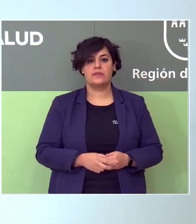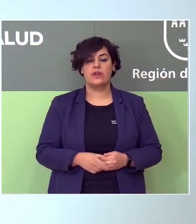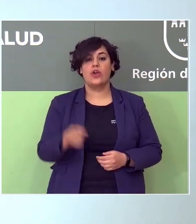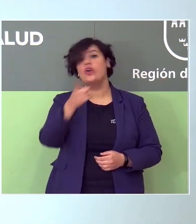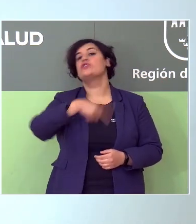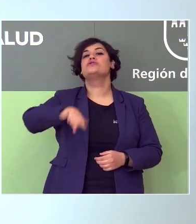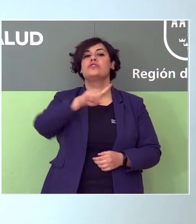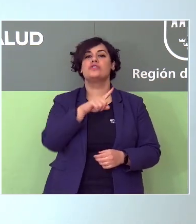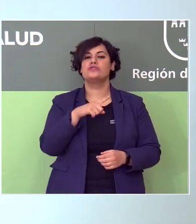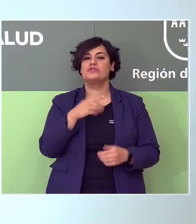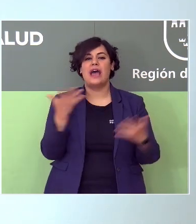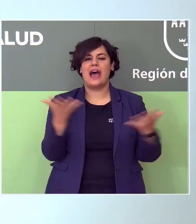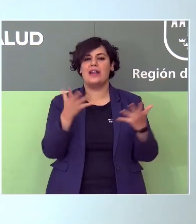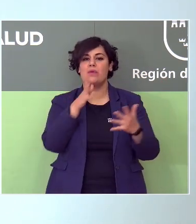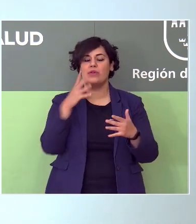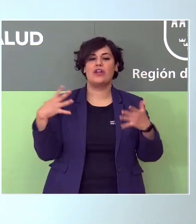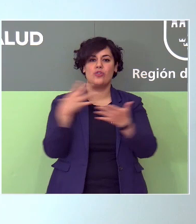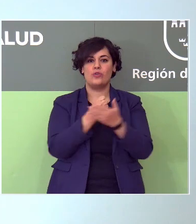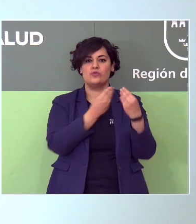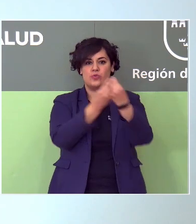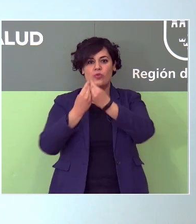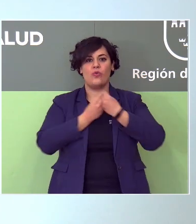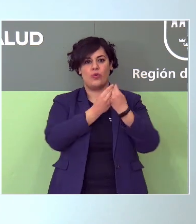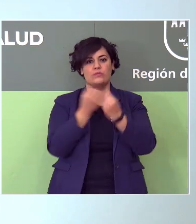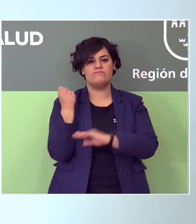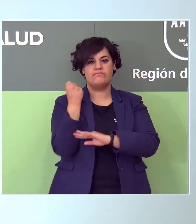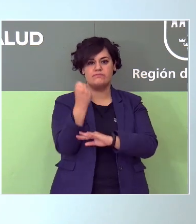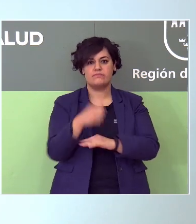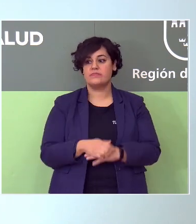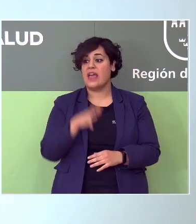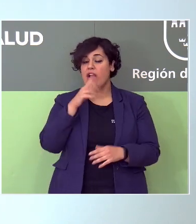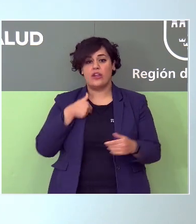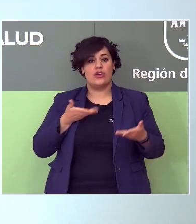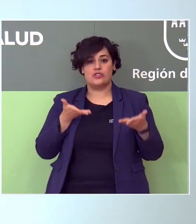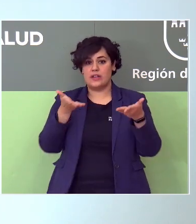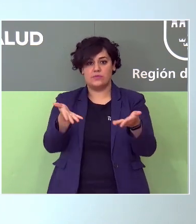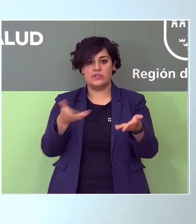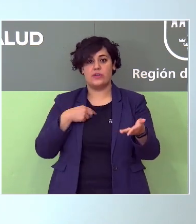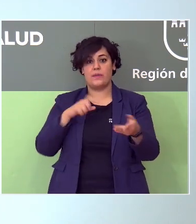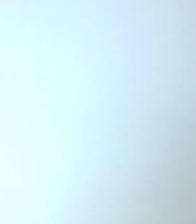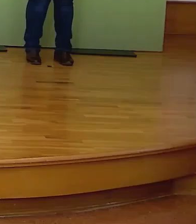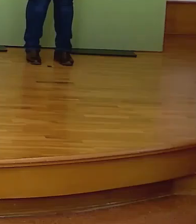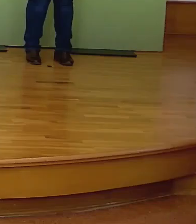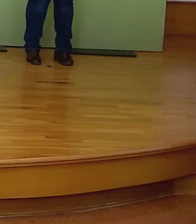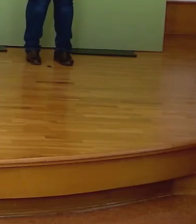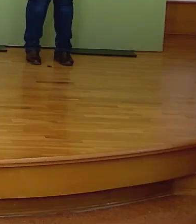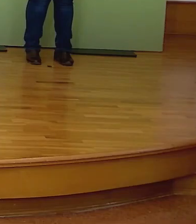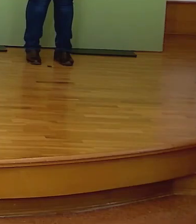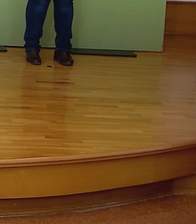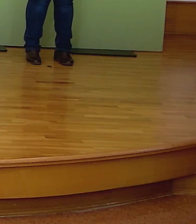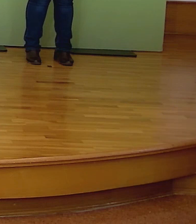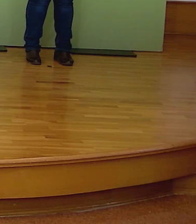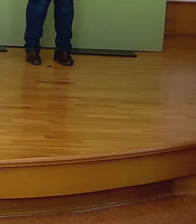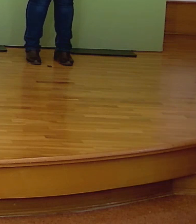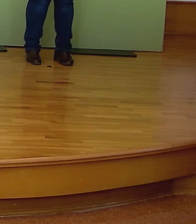pronto vamos a salir todos juntos. Y ahora, sin más, estoy a su disposición para las preguntas que hayan realizado o que quieran hacer. Buenos días. Damos paso